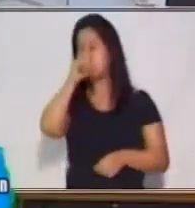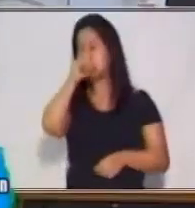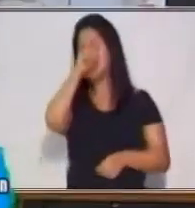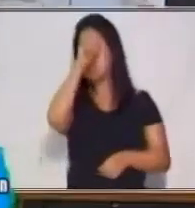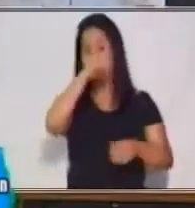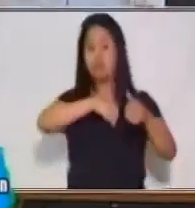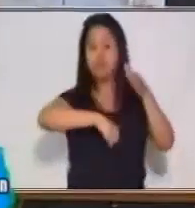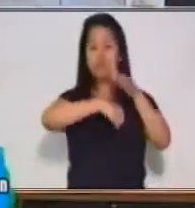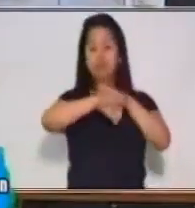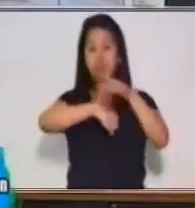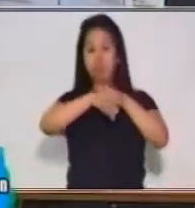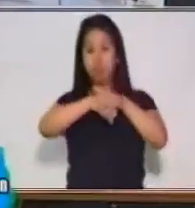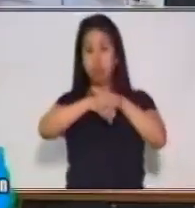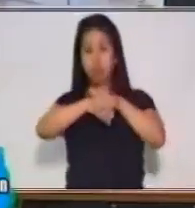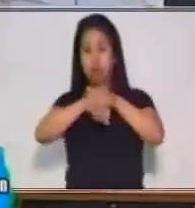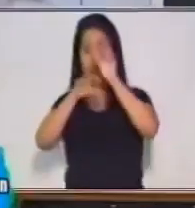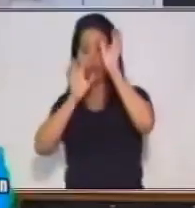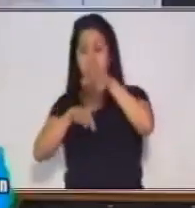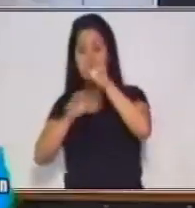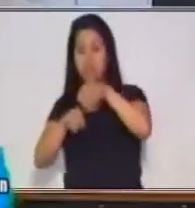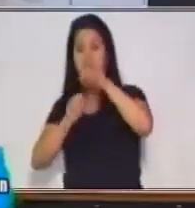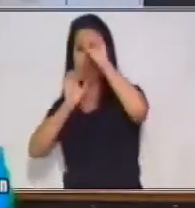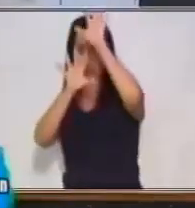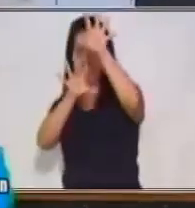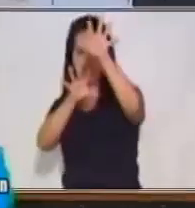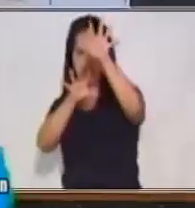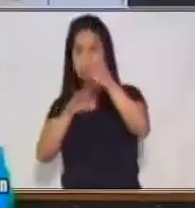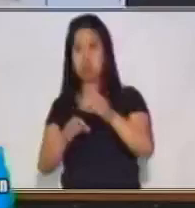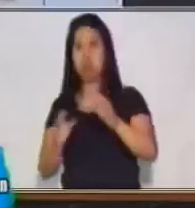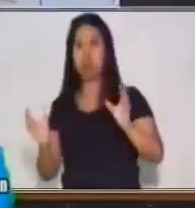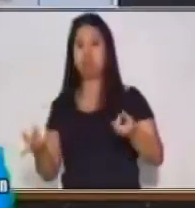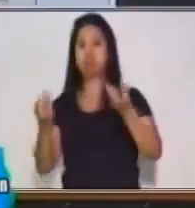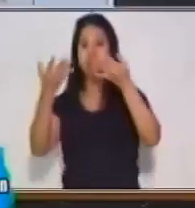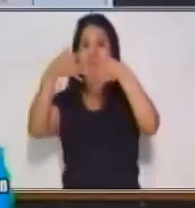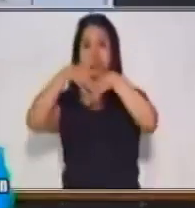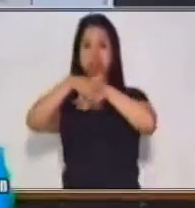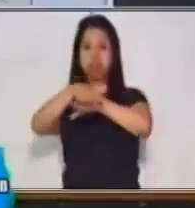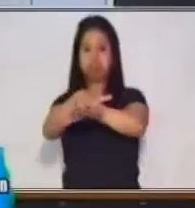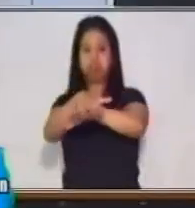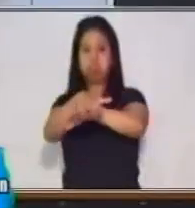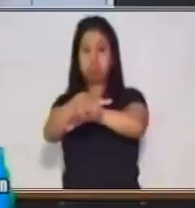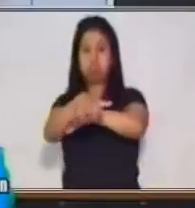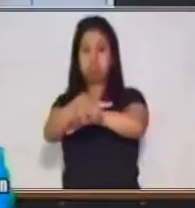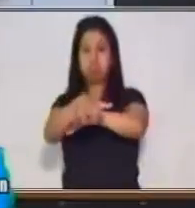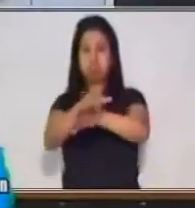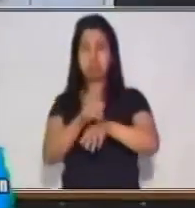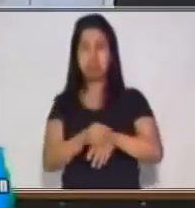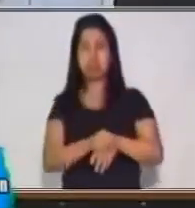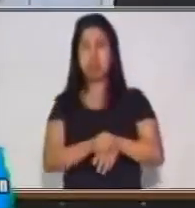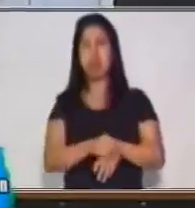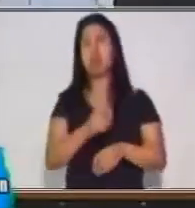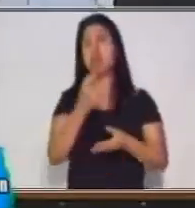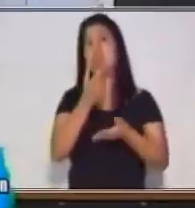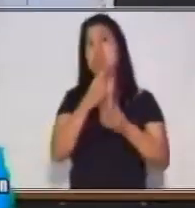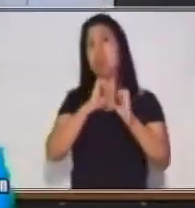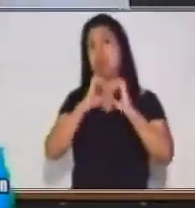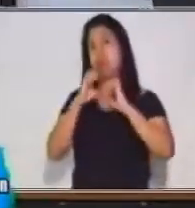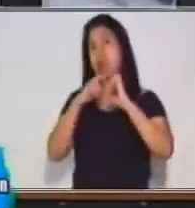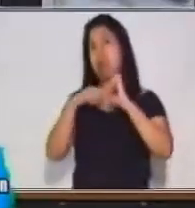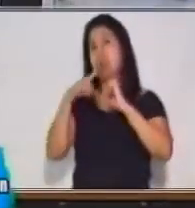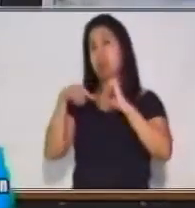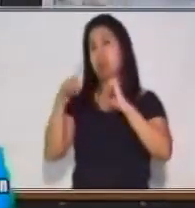Bien, ahora vamos con la siguiente pregunta y la pregunta es,